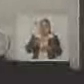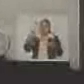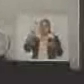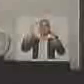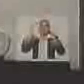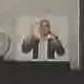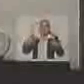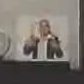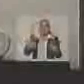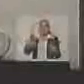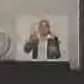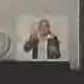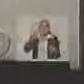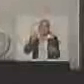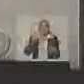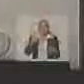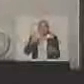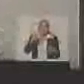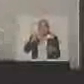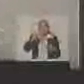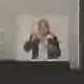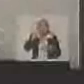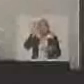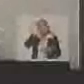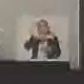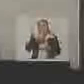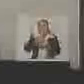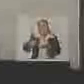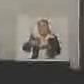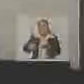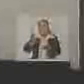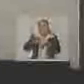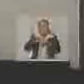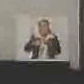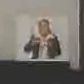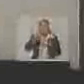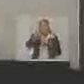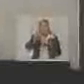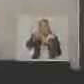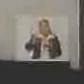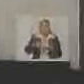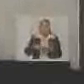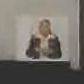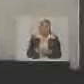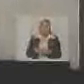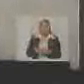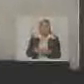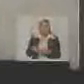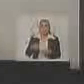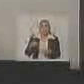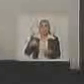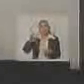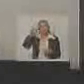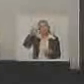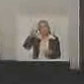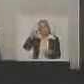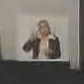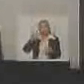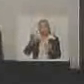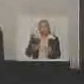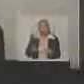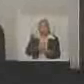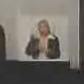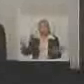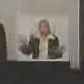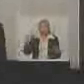los que no estamos comprando los votos, es que la delegación Benito Juárez es panista. Creo que hoy es momento de correr